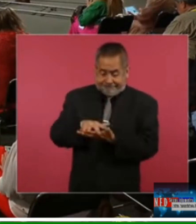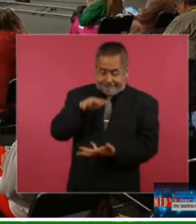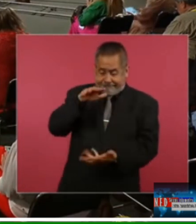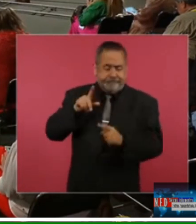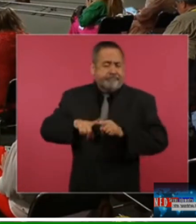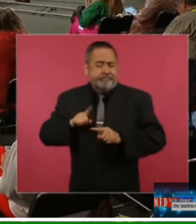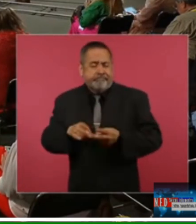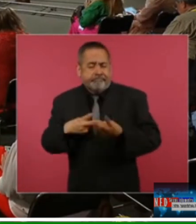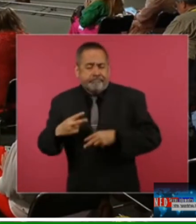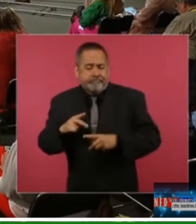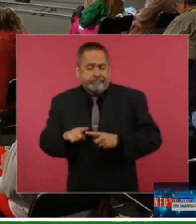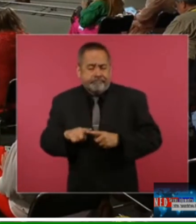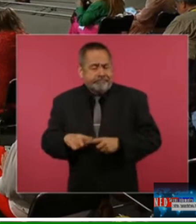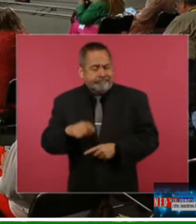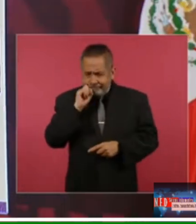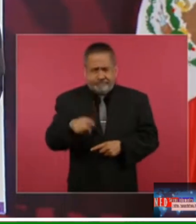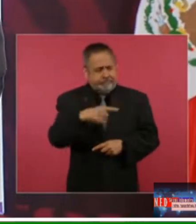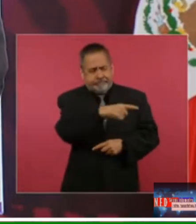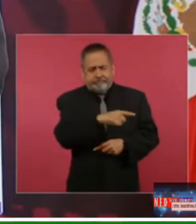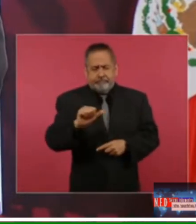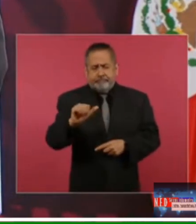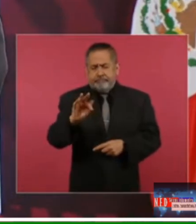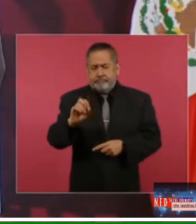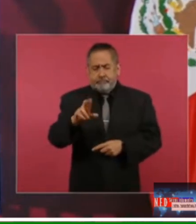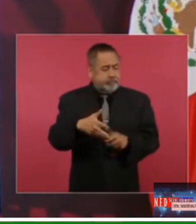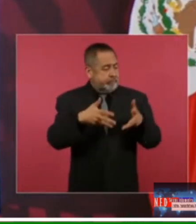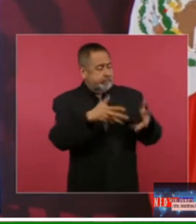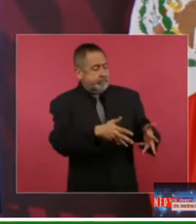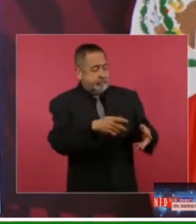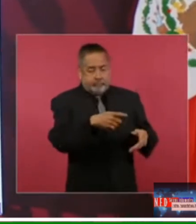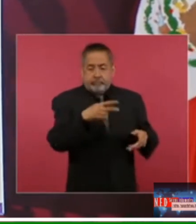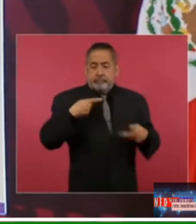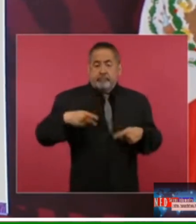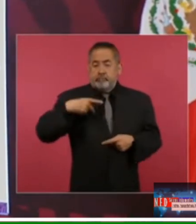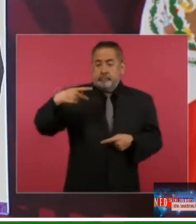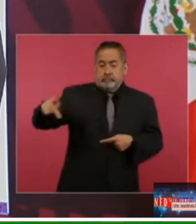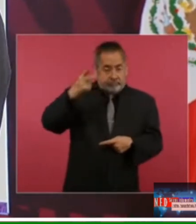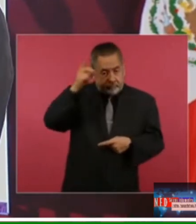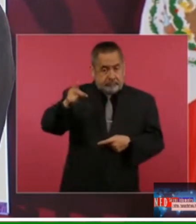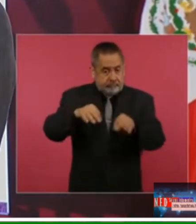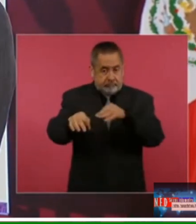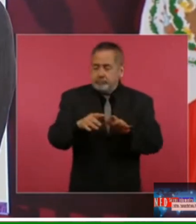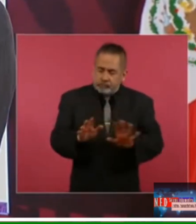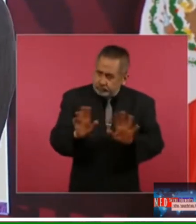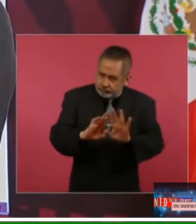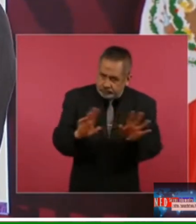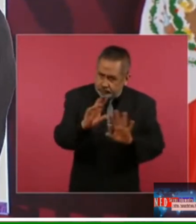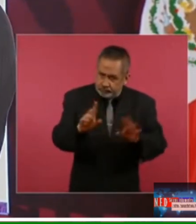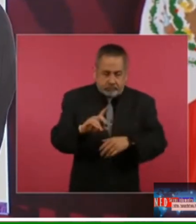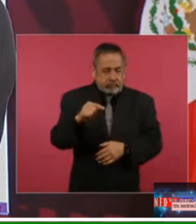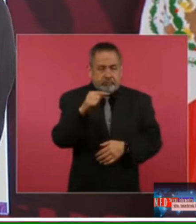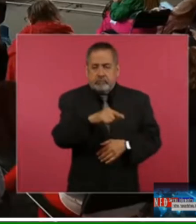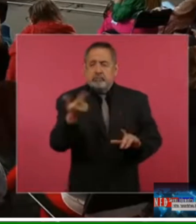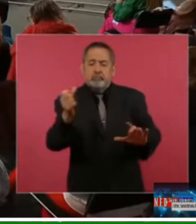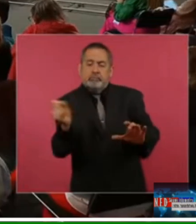una mayoría y pueden aprobar que se vaya a juicio político Norma Piña. Vamos a ir a este